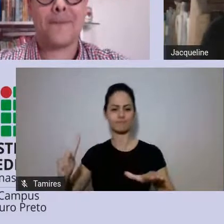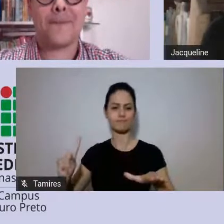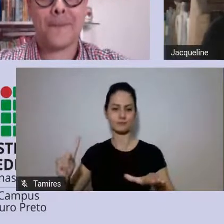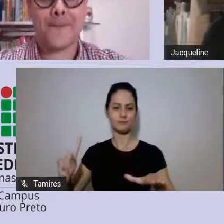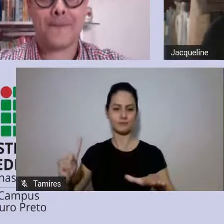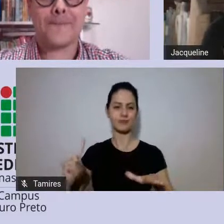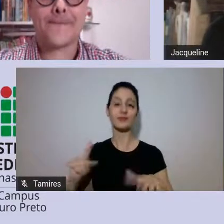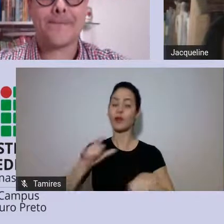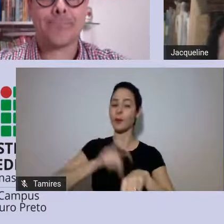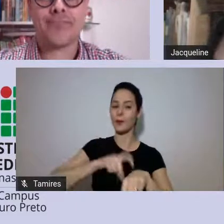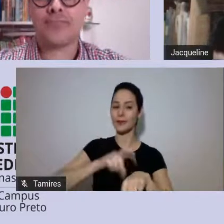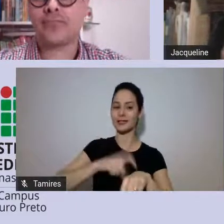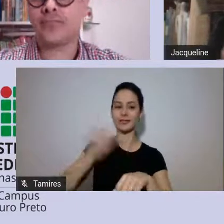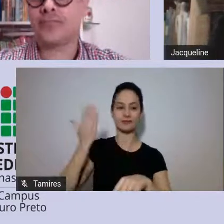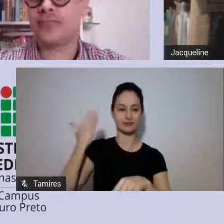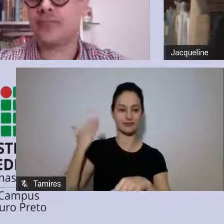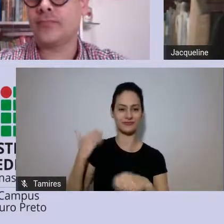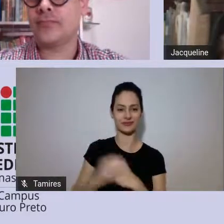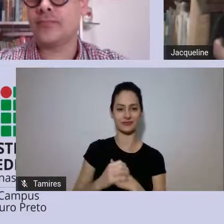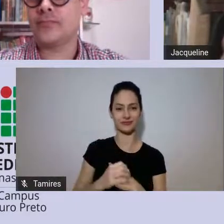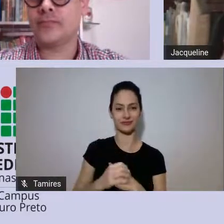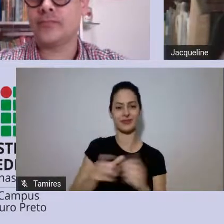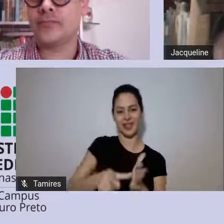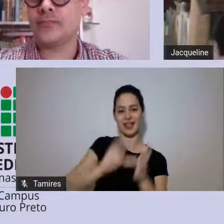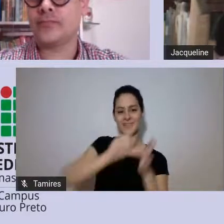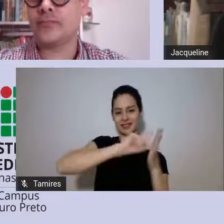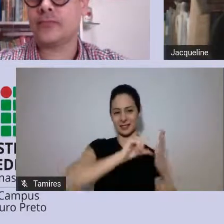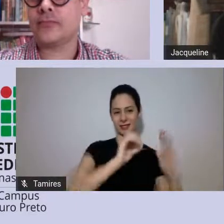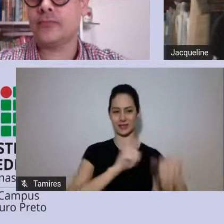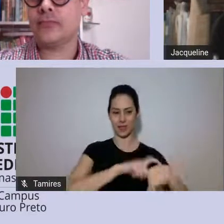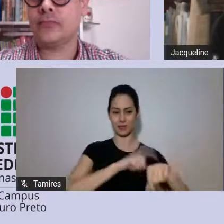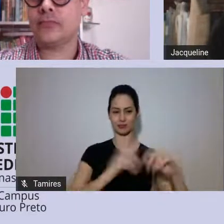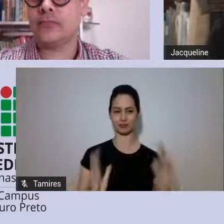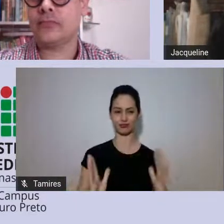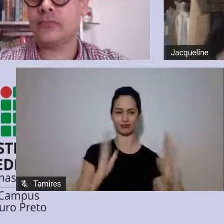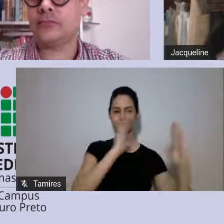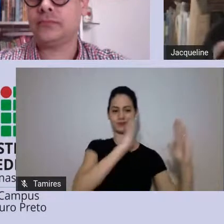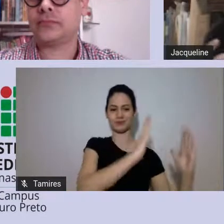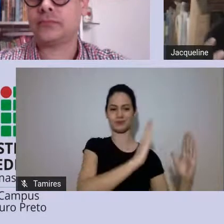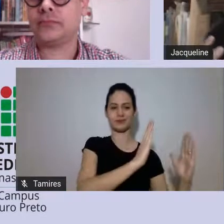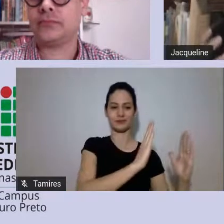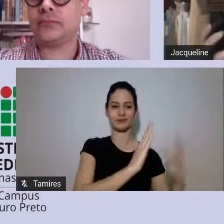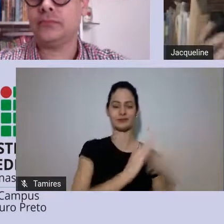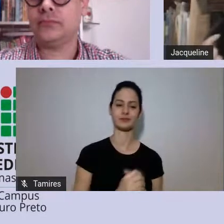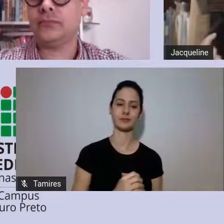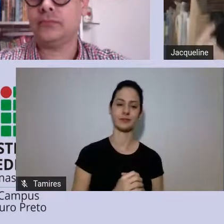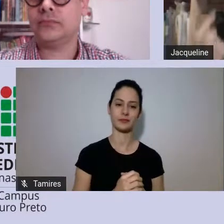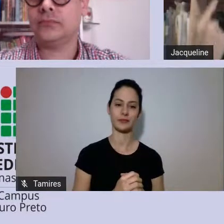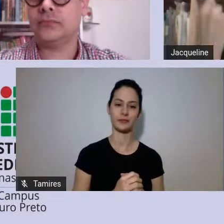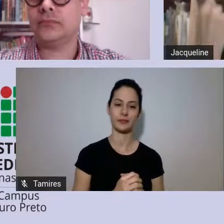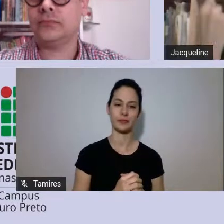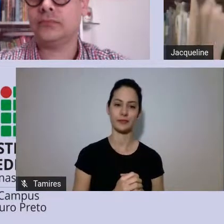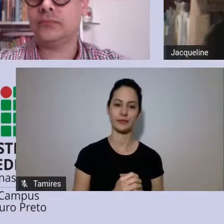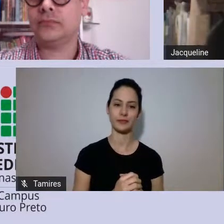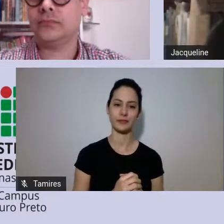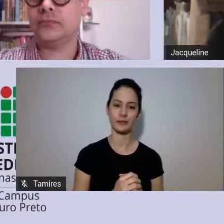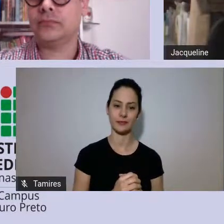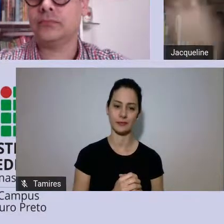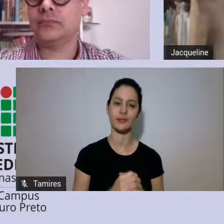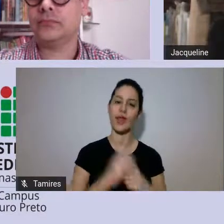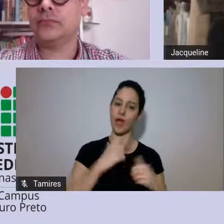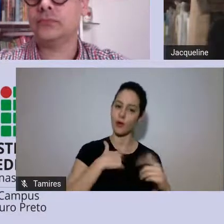qué momento, no un momento puntual, sino periodos de tiempo, sino que está haciendo un gran